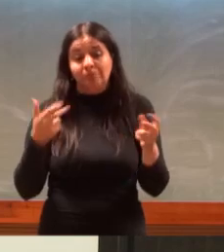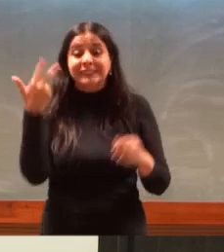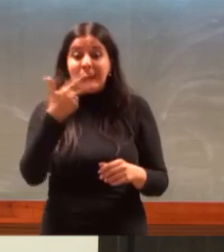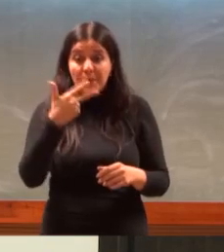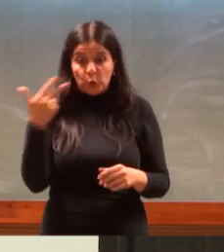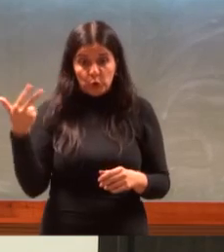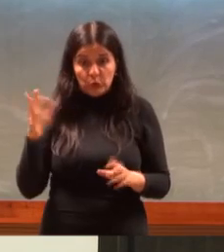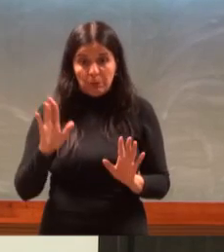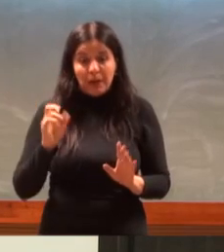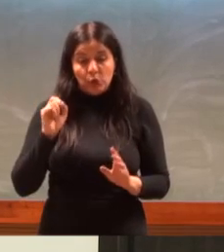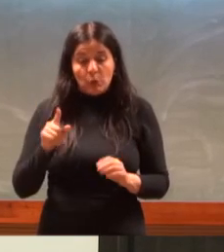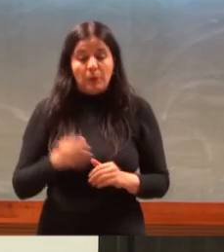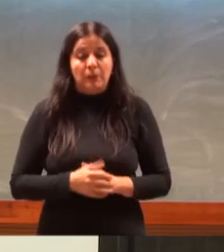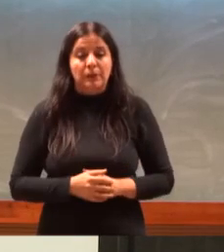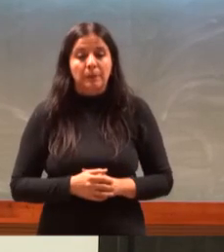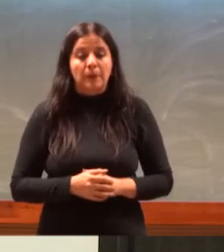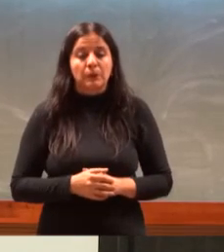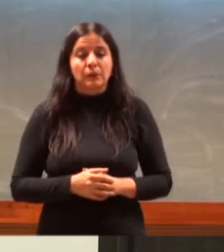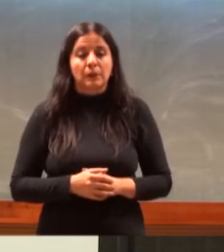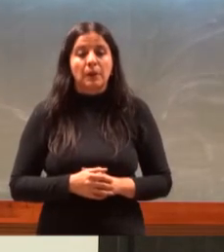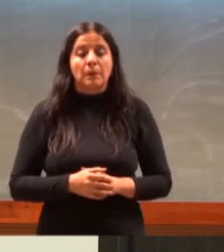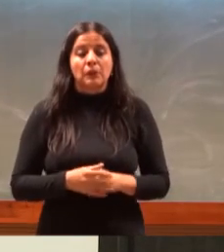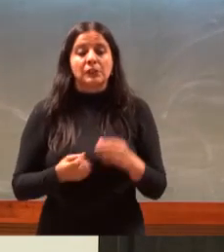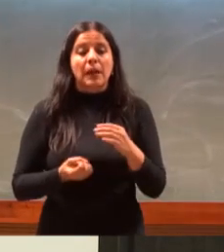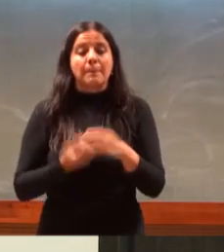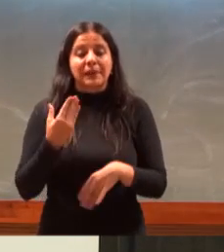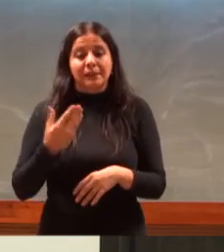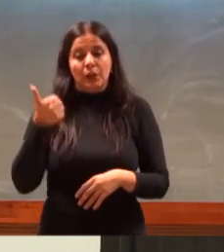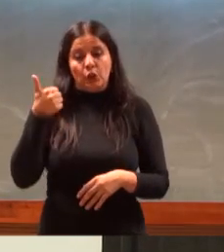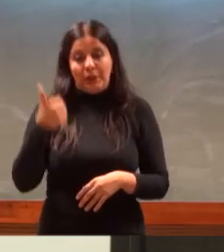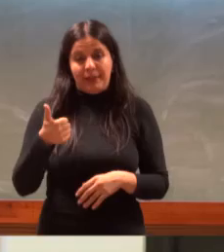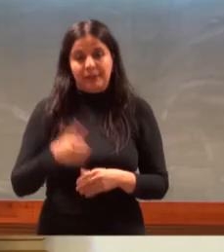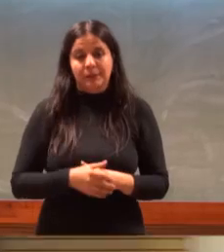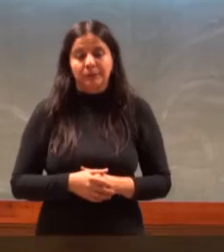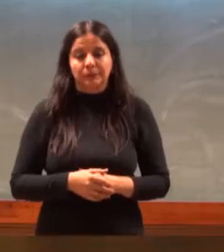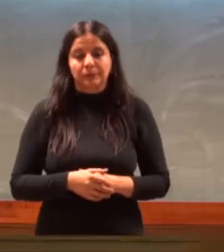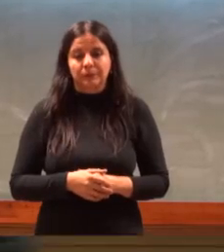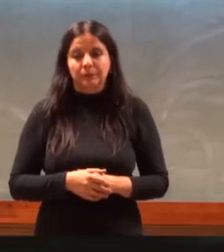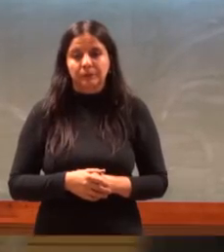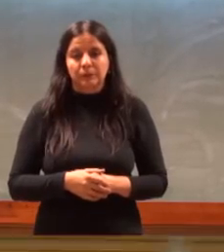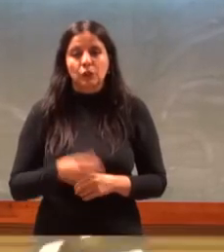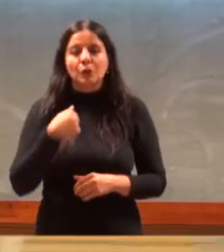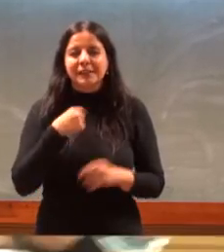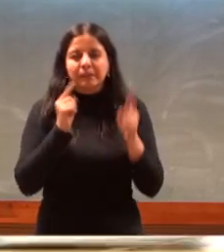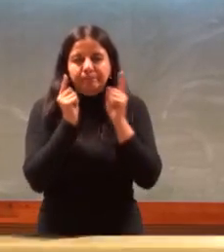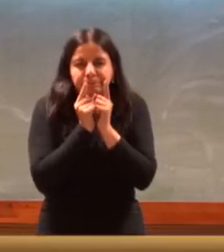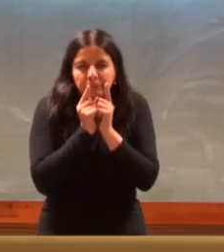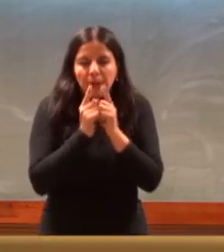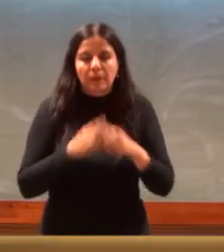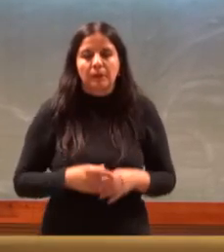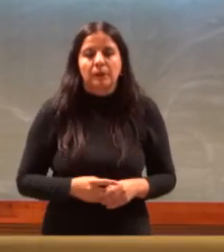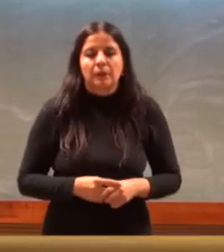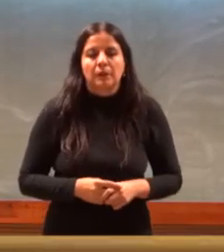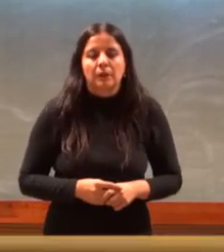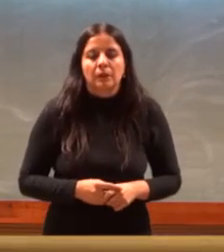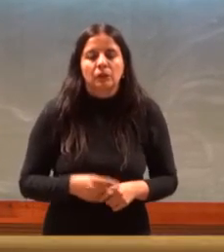vamos a comenzar en este caso con Andrés gracias Voy a ser breve yo creo que o creemos